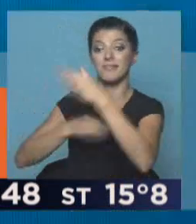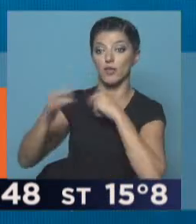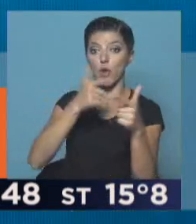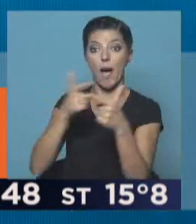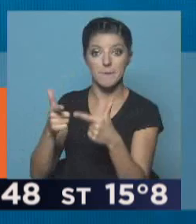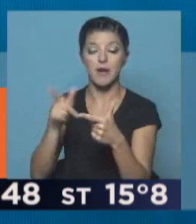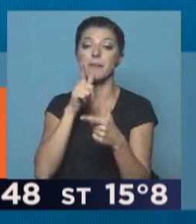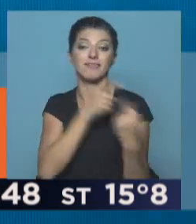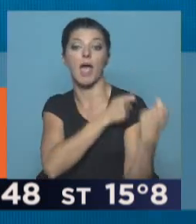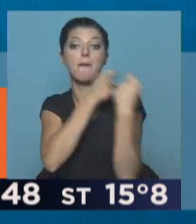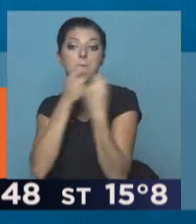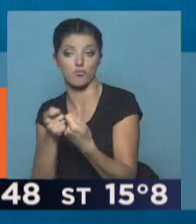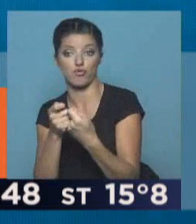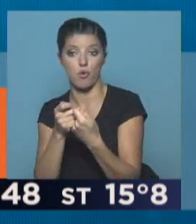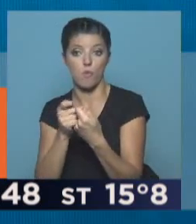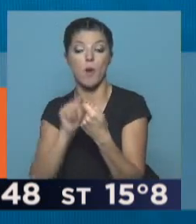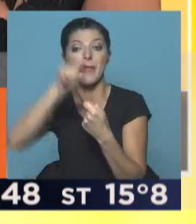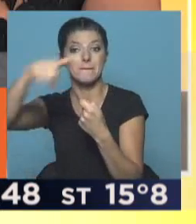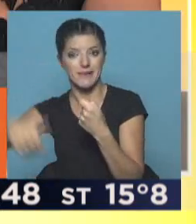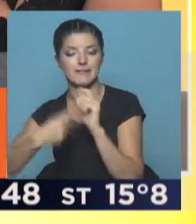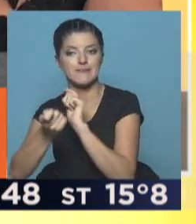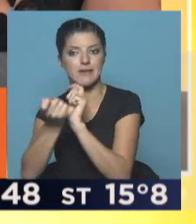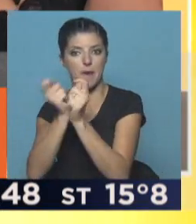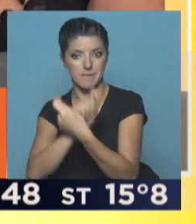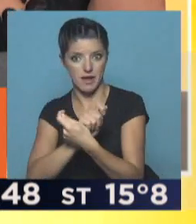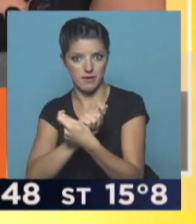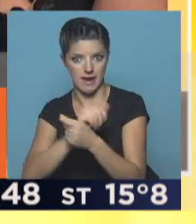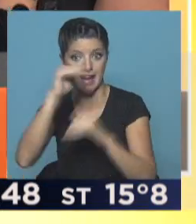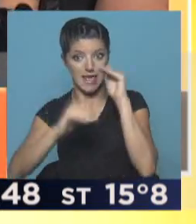un supuesto apoyo, podría llegar a mover dentro de un equilibrio tan delicado, ¿no?